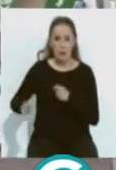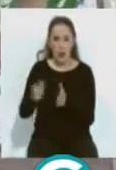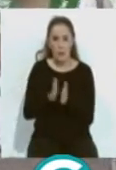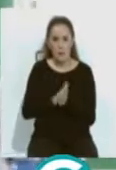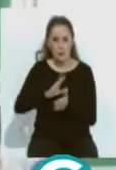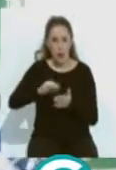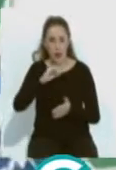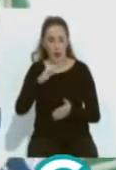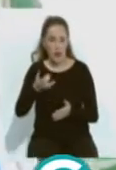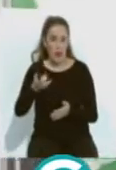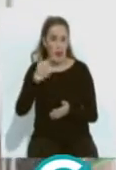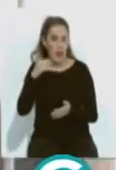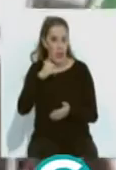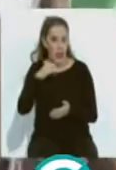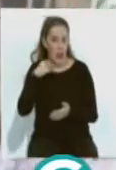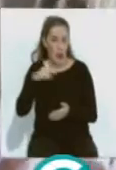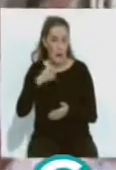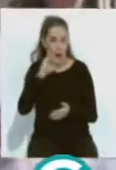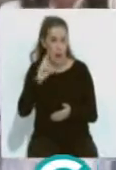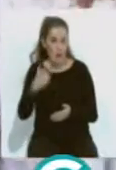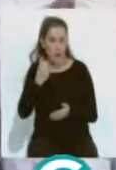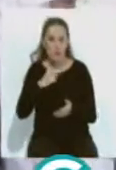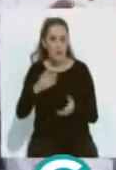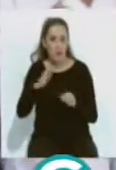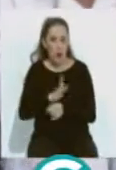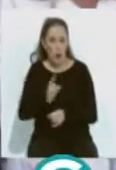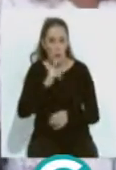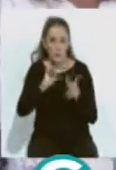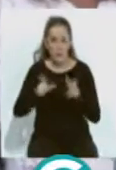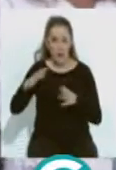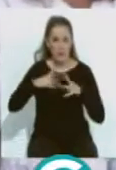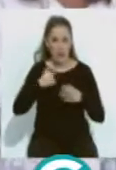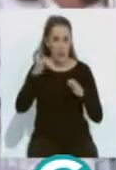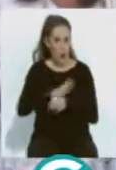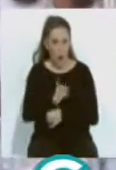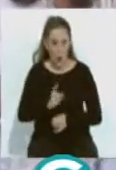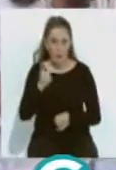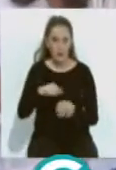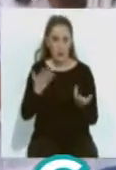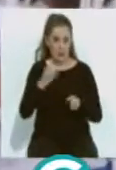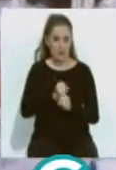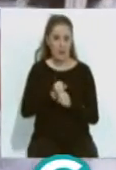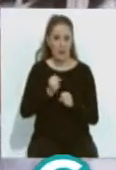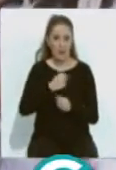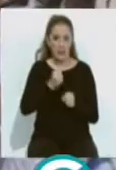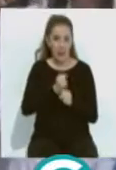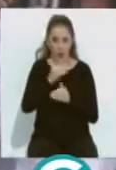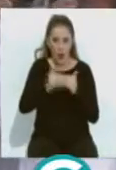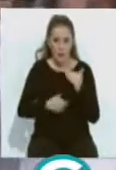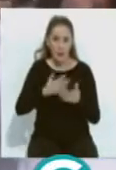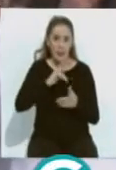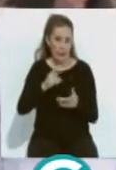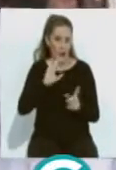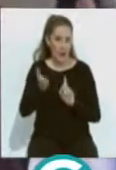se van jubilando y no se cubren, hay gente de vacaciones y están sin cubrir, entonces los que están trabajando están al límite y esto